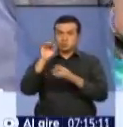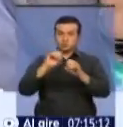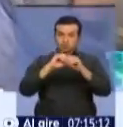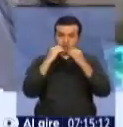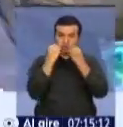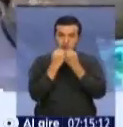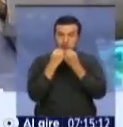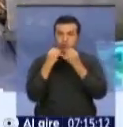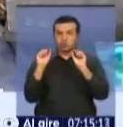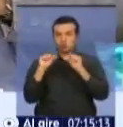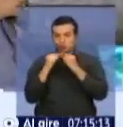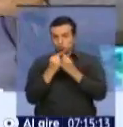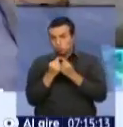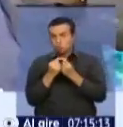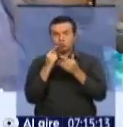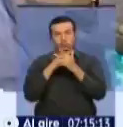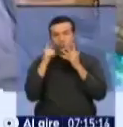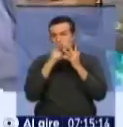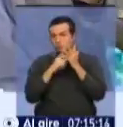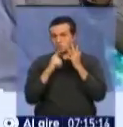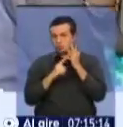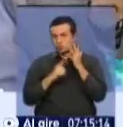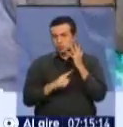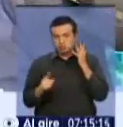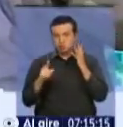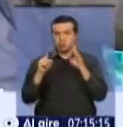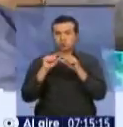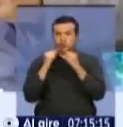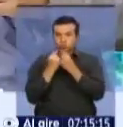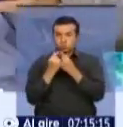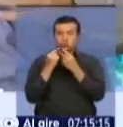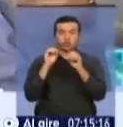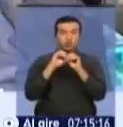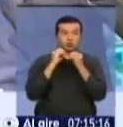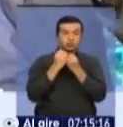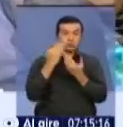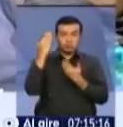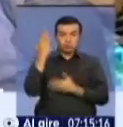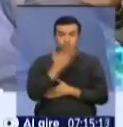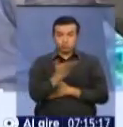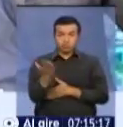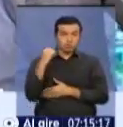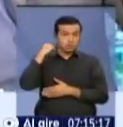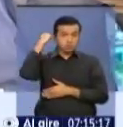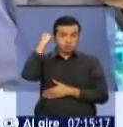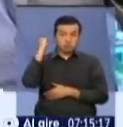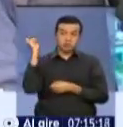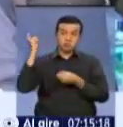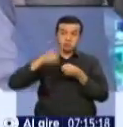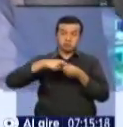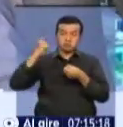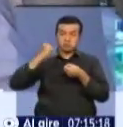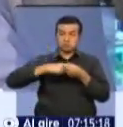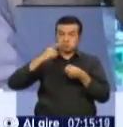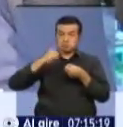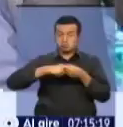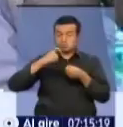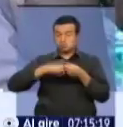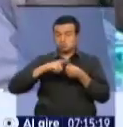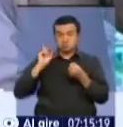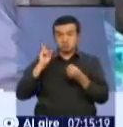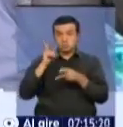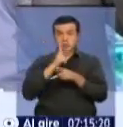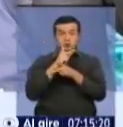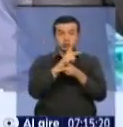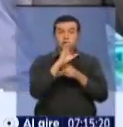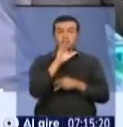movimientos y partidos. En consecuencia, movimientos y partidos tienen derecho a participar inscribiéndose simplemente en el